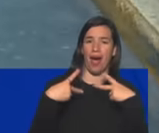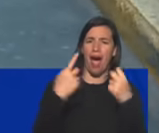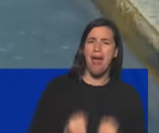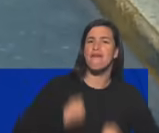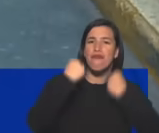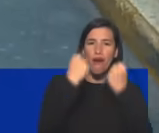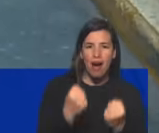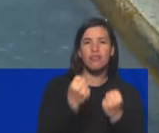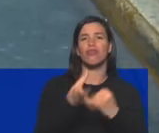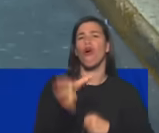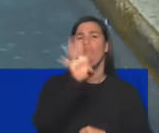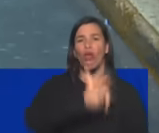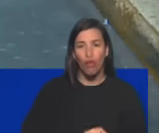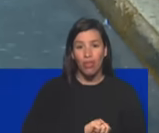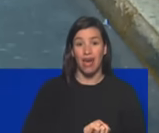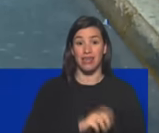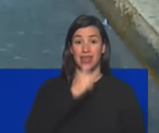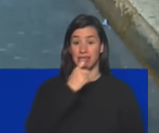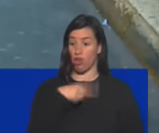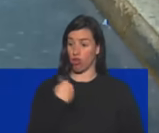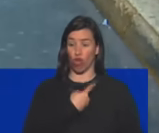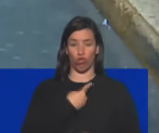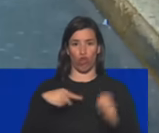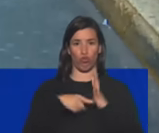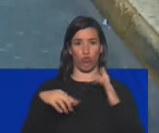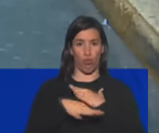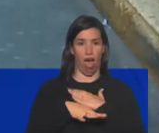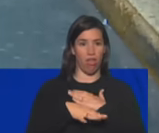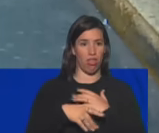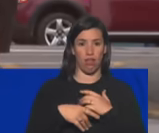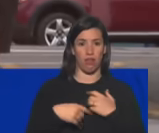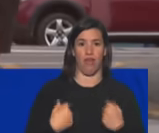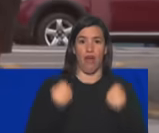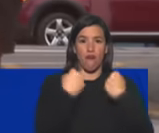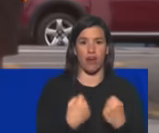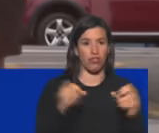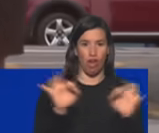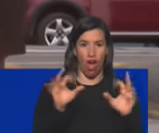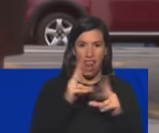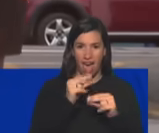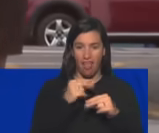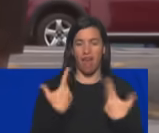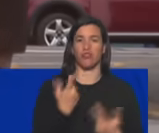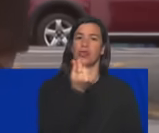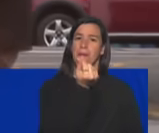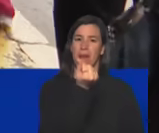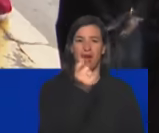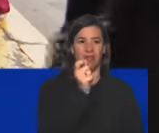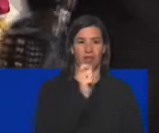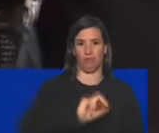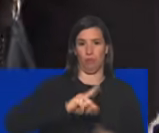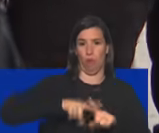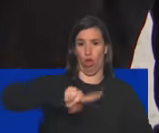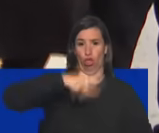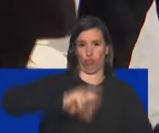nosotros no hiciéramos este esfuerzo como ciudad de sostener este subsidio, la tarifa se duplicaría. Eso hoy es imposible para el